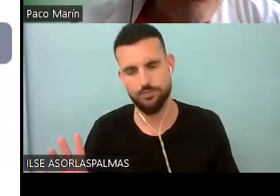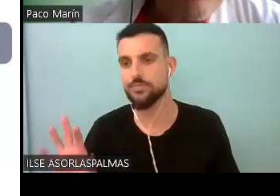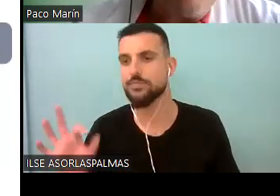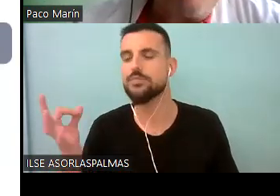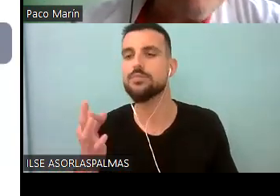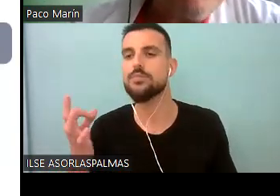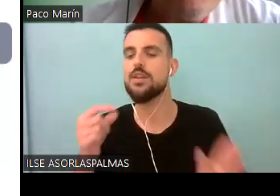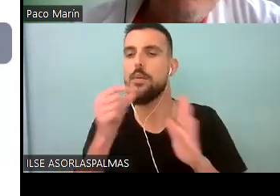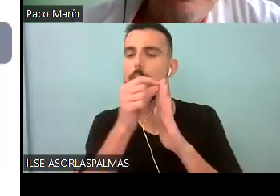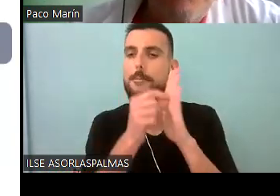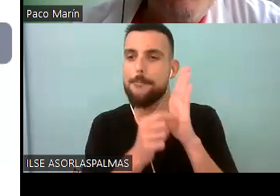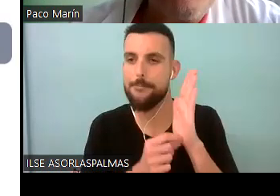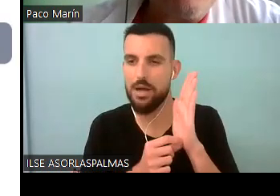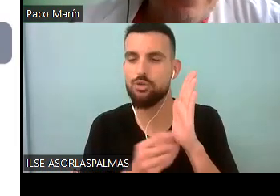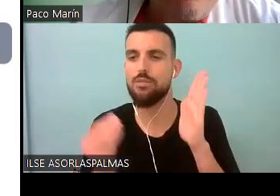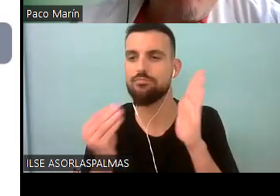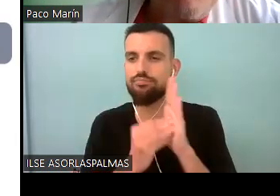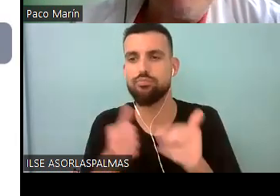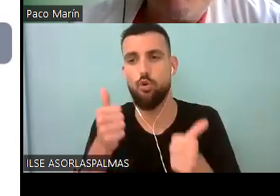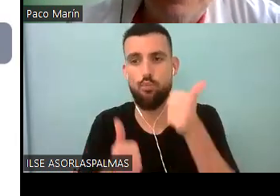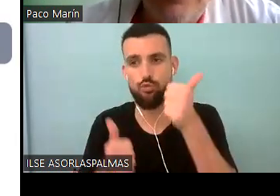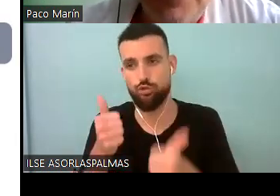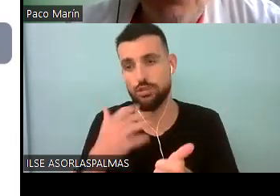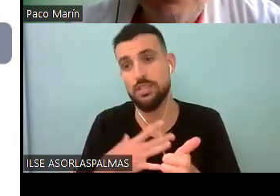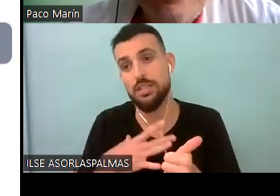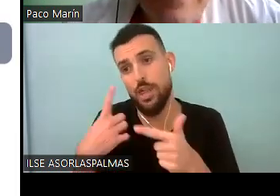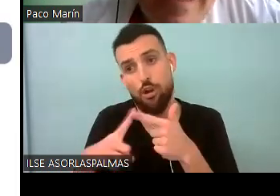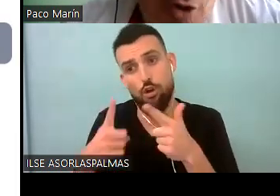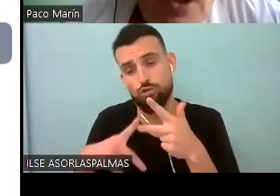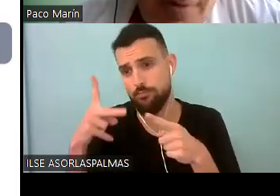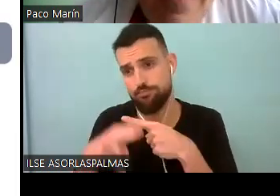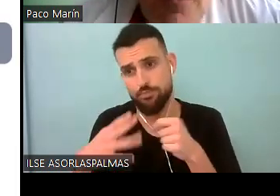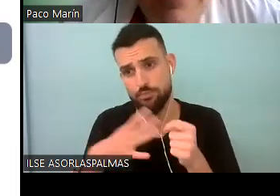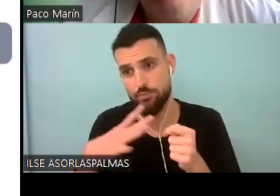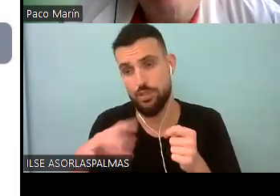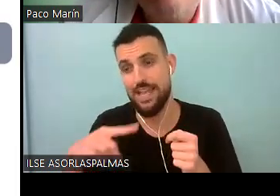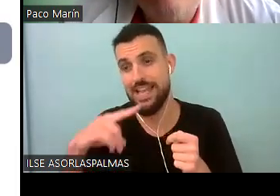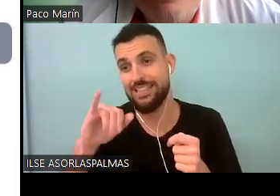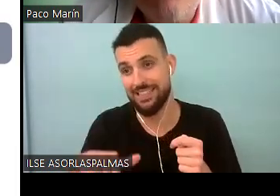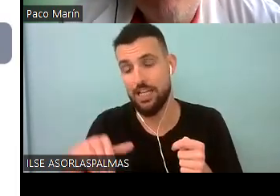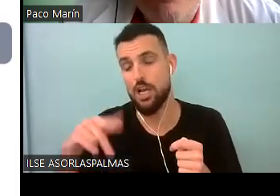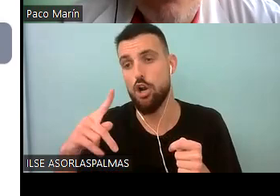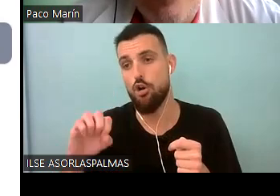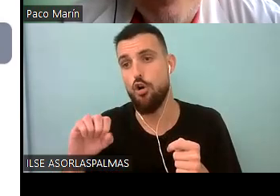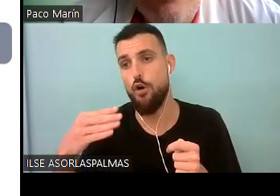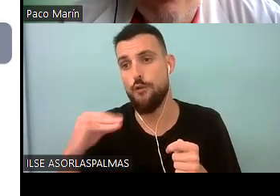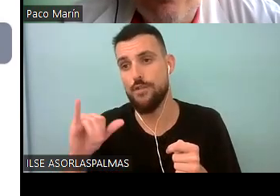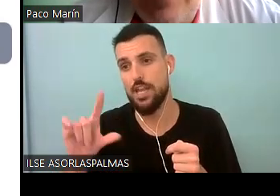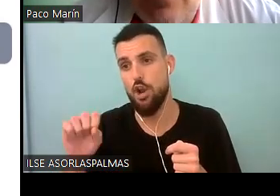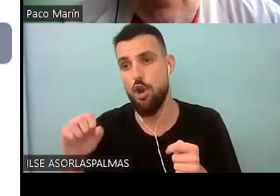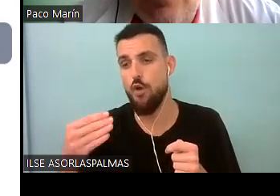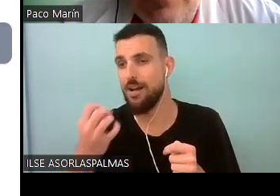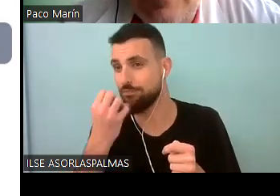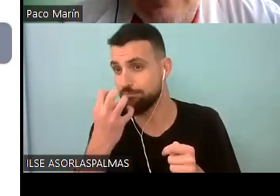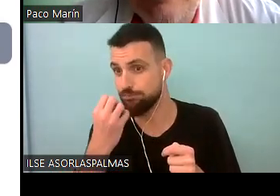unas pautas así establecidas dentro de la oposición que te impedirán determinados elementos. El ginkgo biloba aumenta el riego sanguíneo a